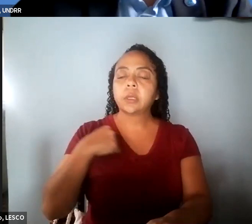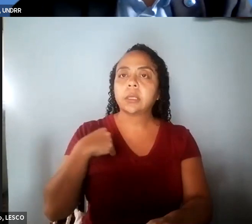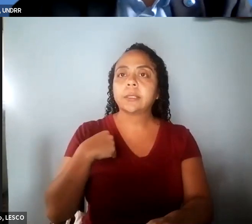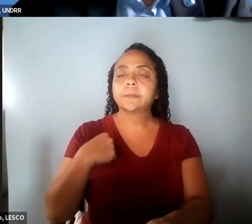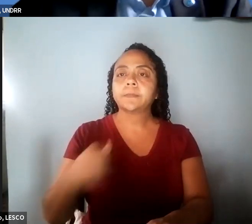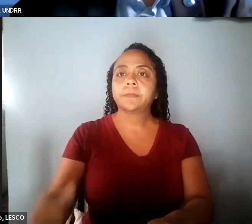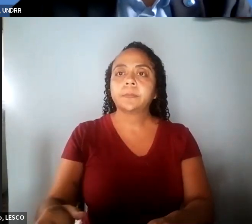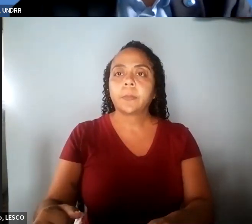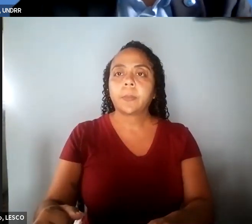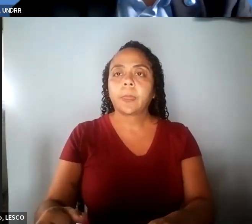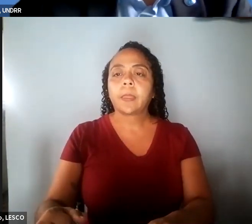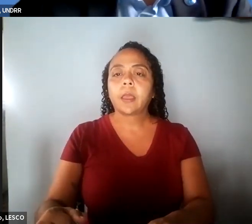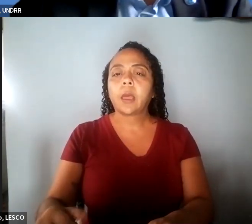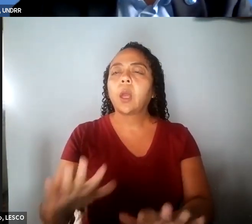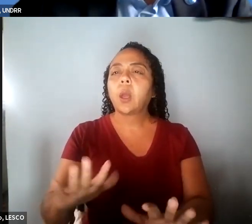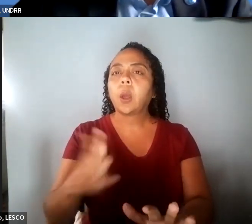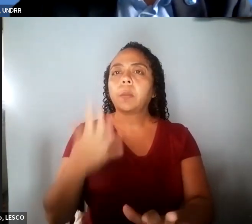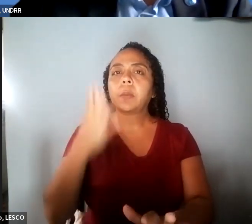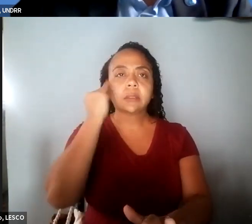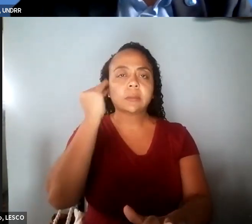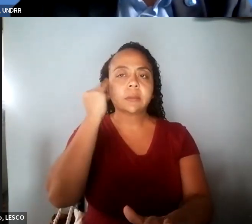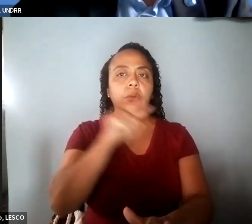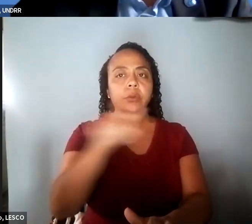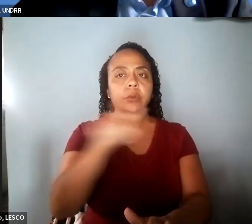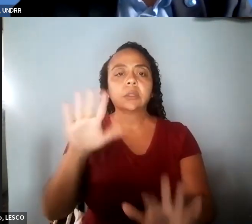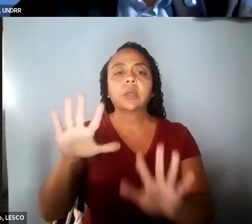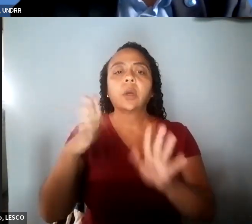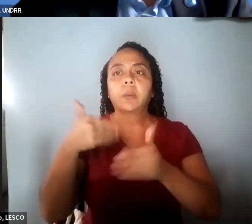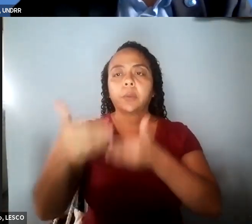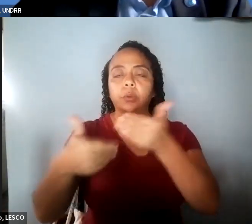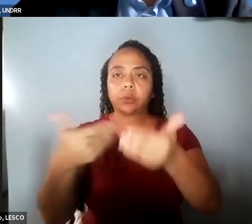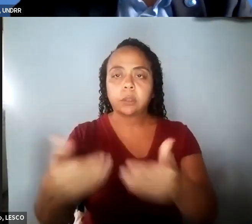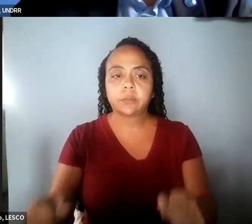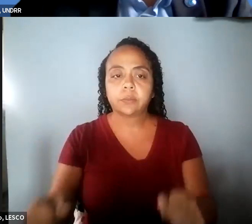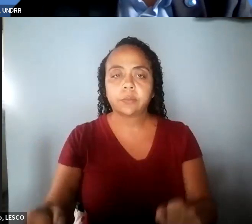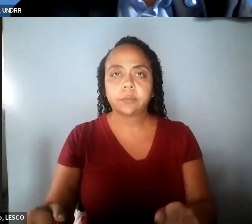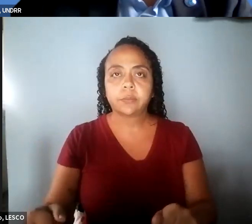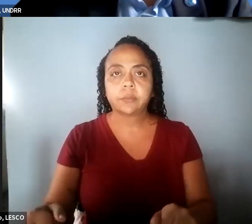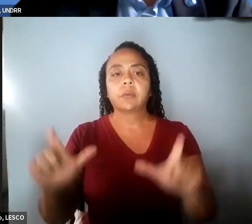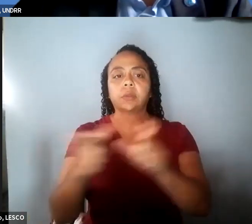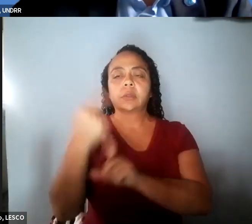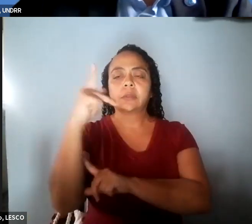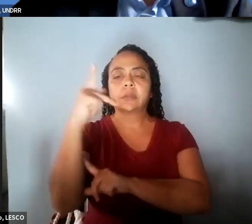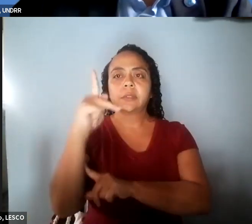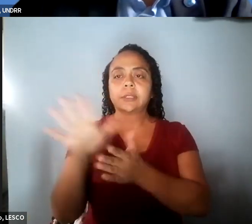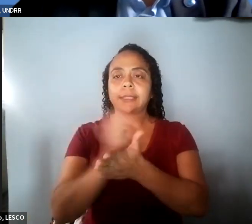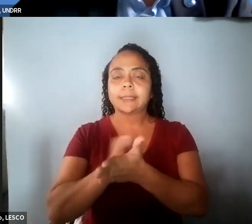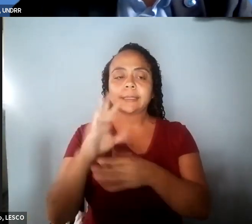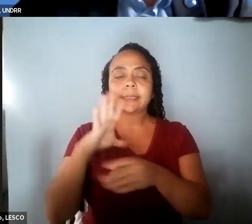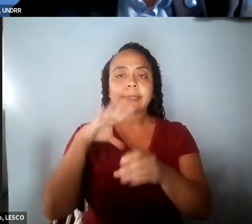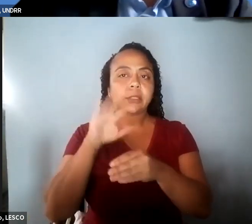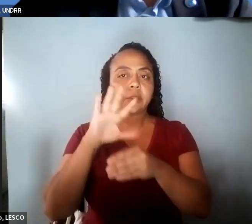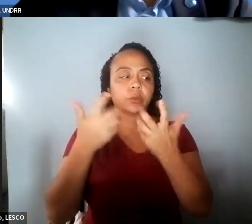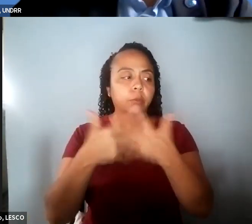cómo ha sido la experiencia de ustedes cómo ha ido evolucionando la reducción del riesgo de desastre dentro de su corporación